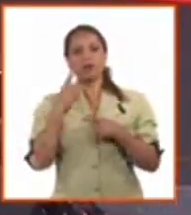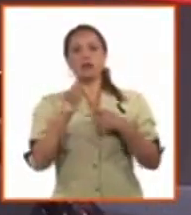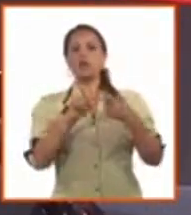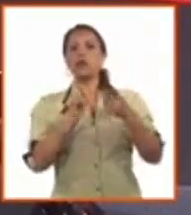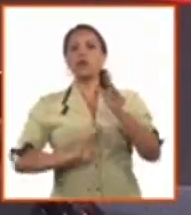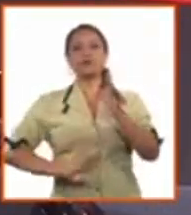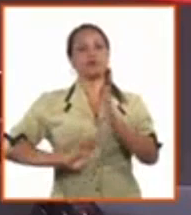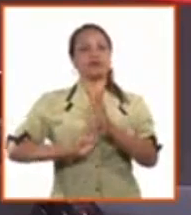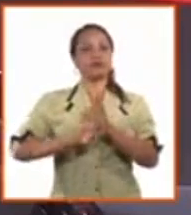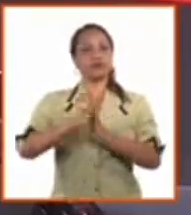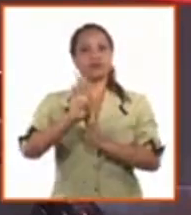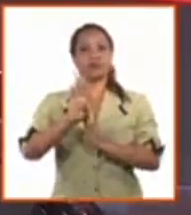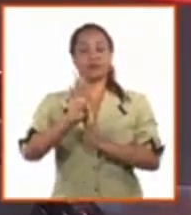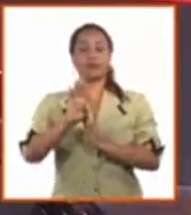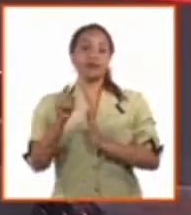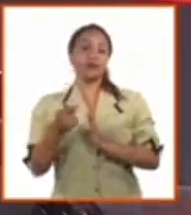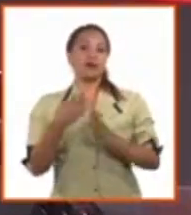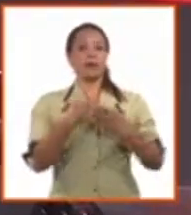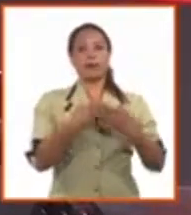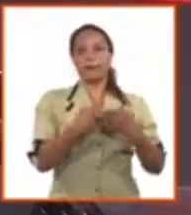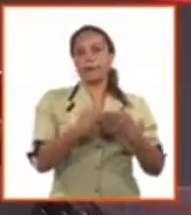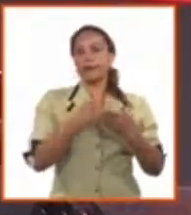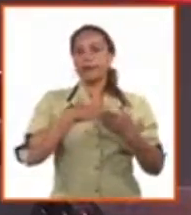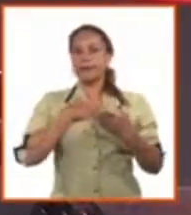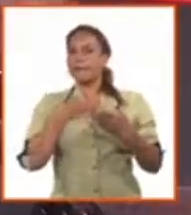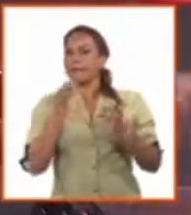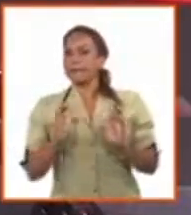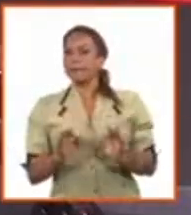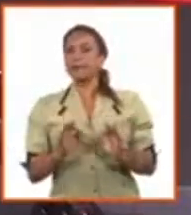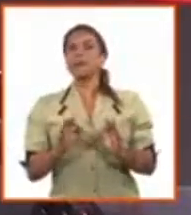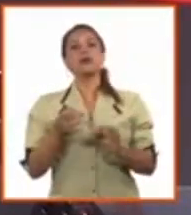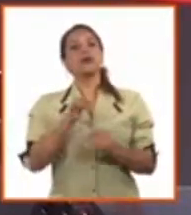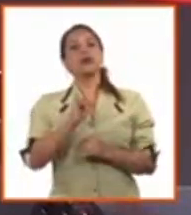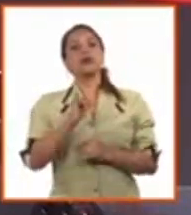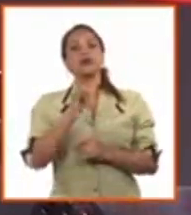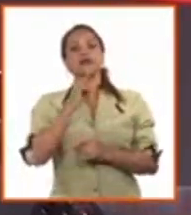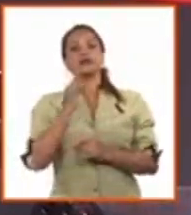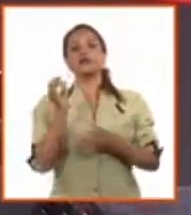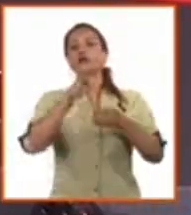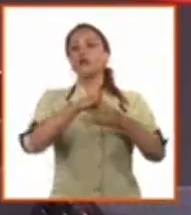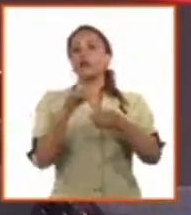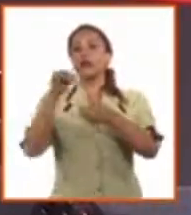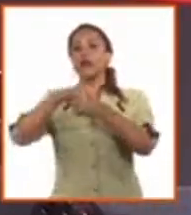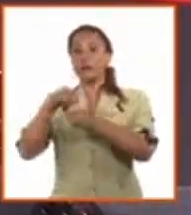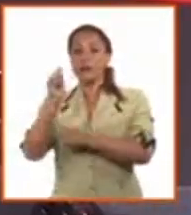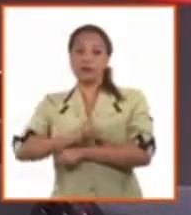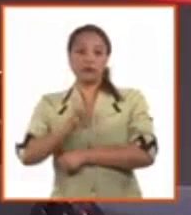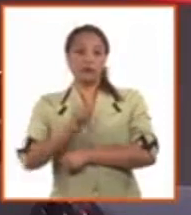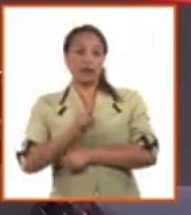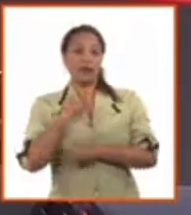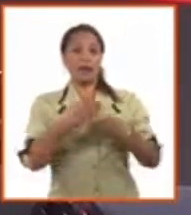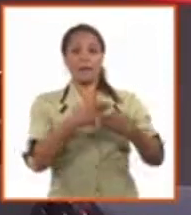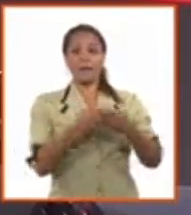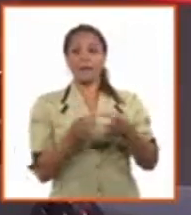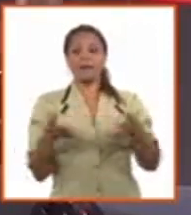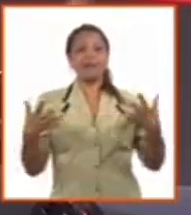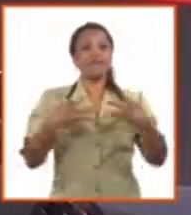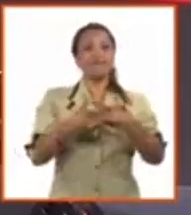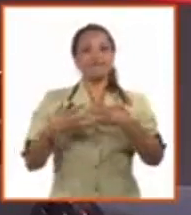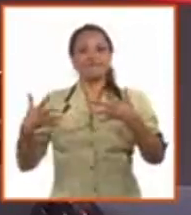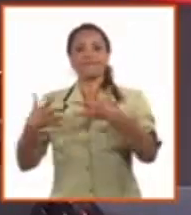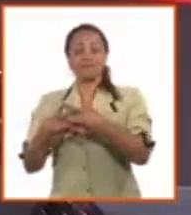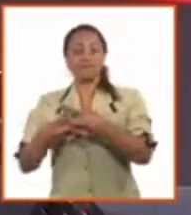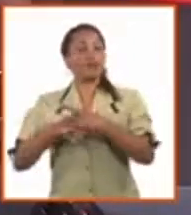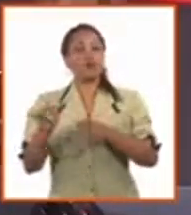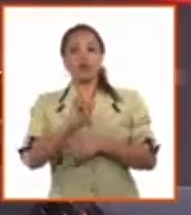ver con la prosperidad como sector como como los entes que se integran a él y también